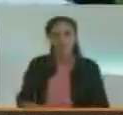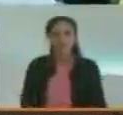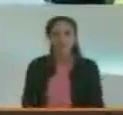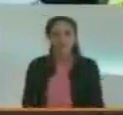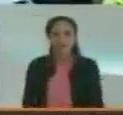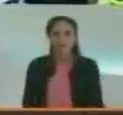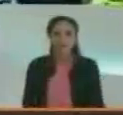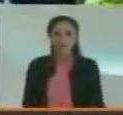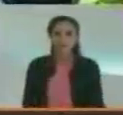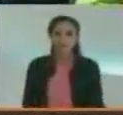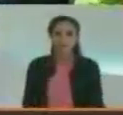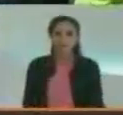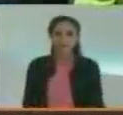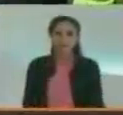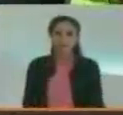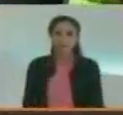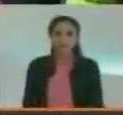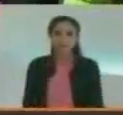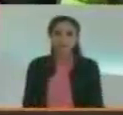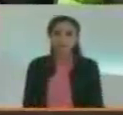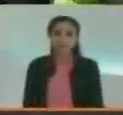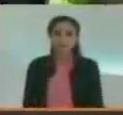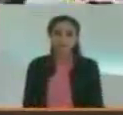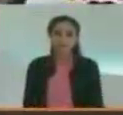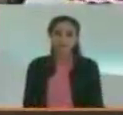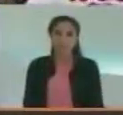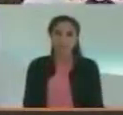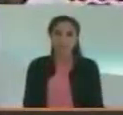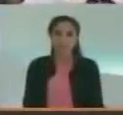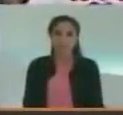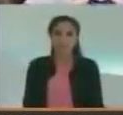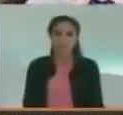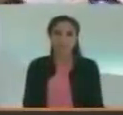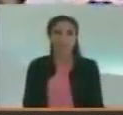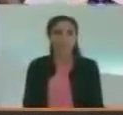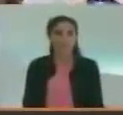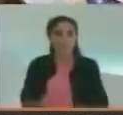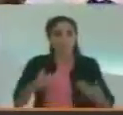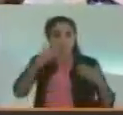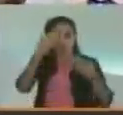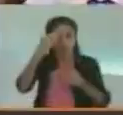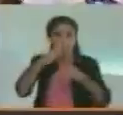Aquí en el sur, mi saludo a los evangélicos del sur.